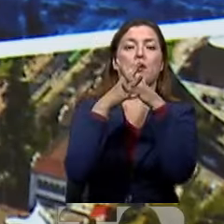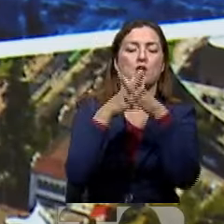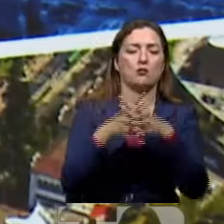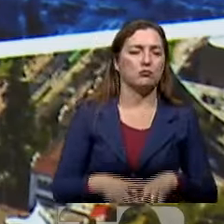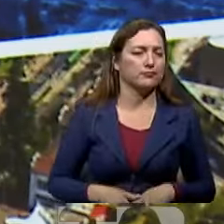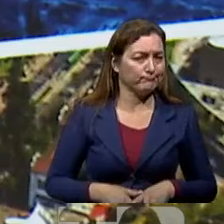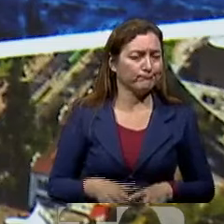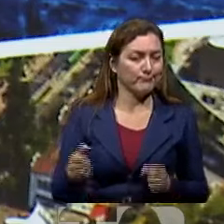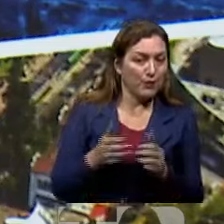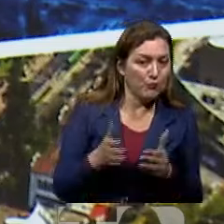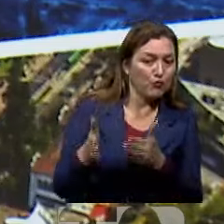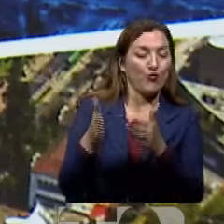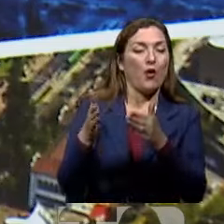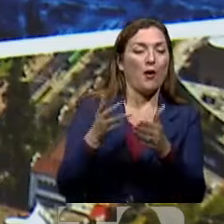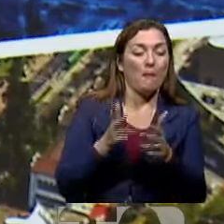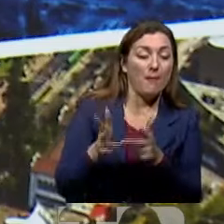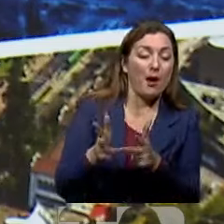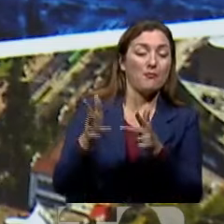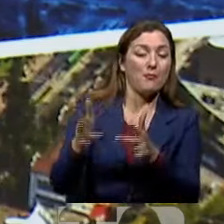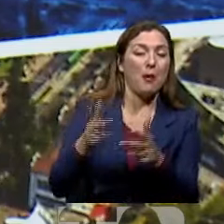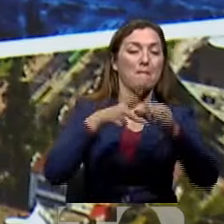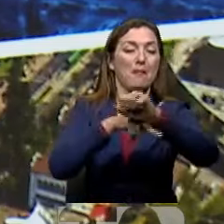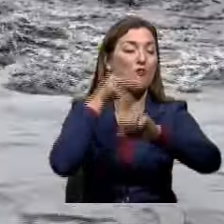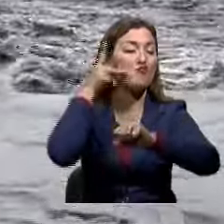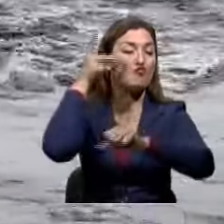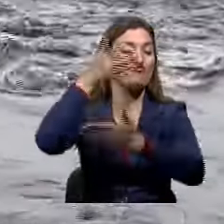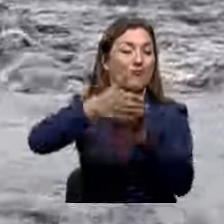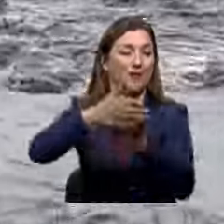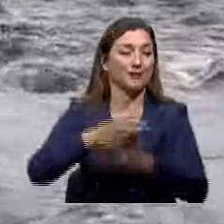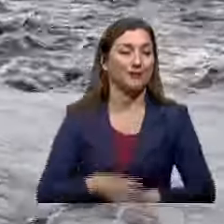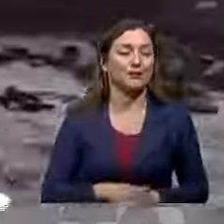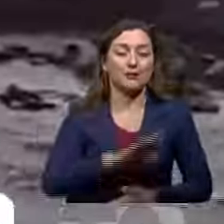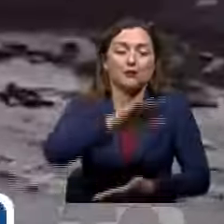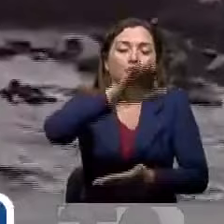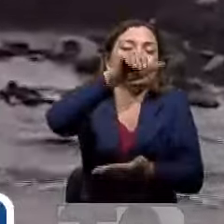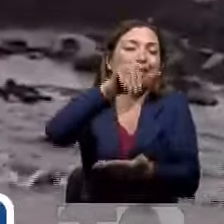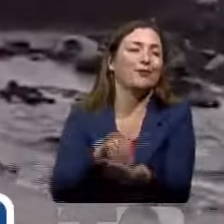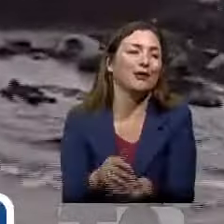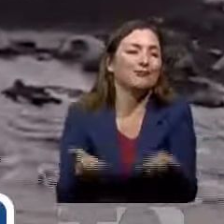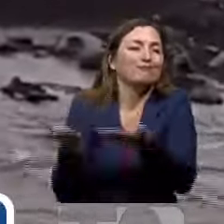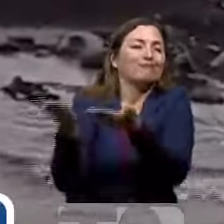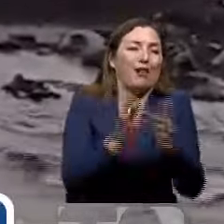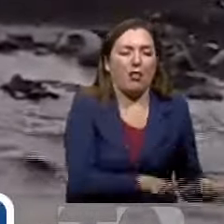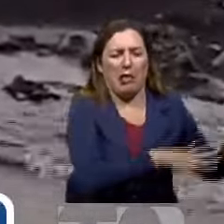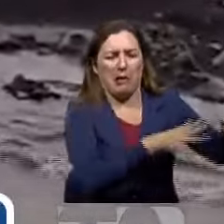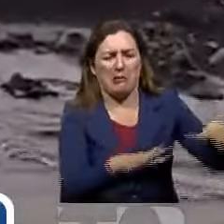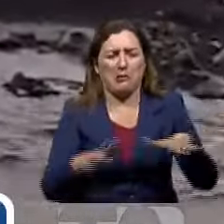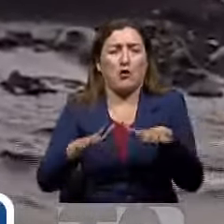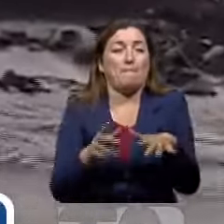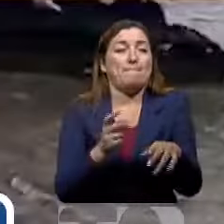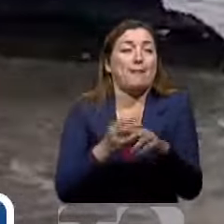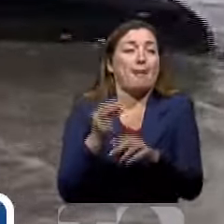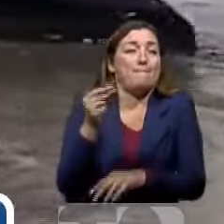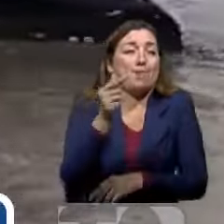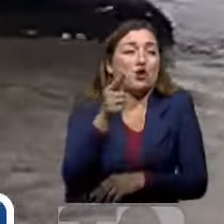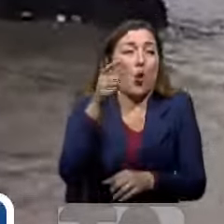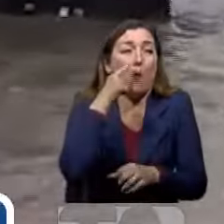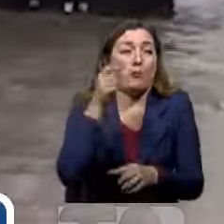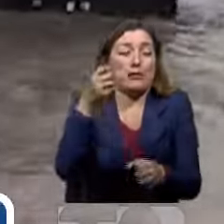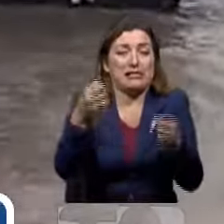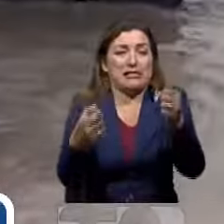de Macas y Puyo se volvió a paralizar. Se volvió a desbordar el río Upano y esta vez casi causa una tragedia, cuando un volquete